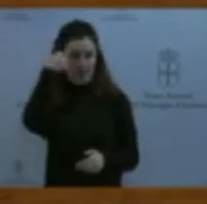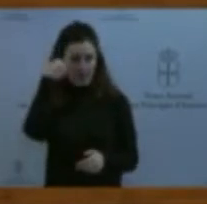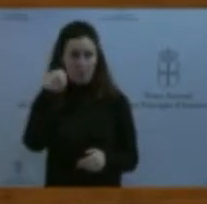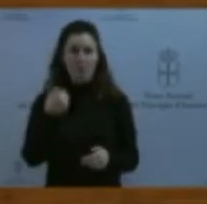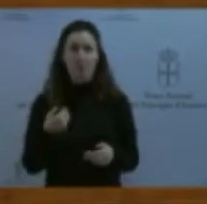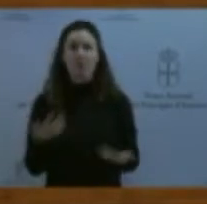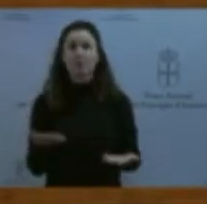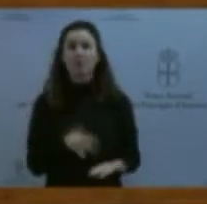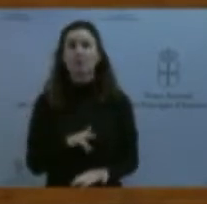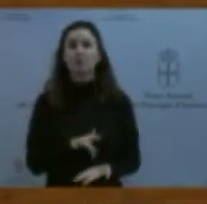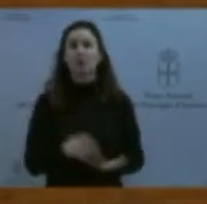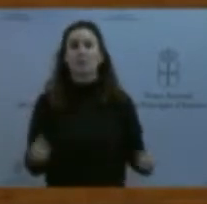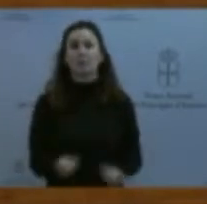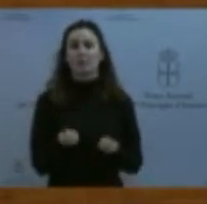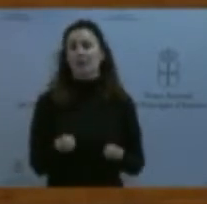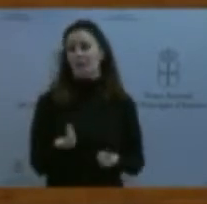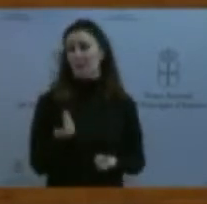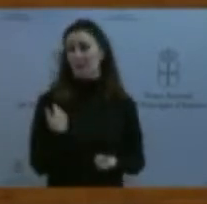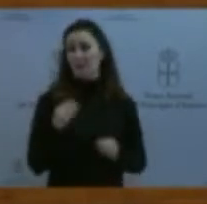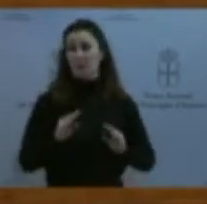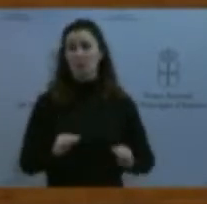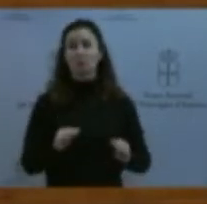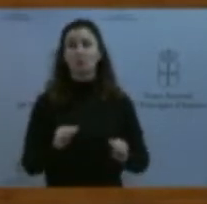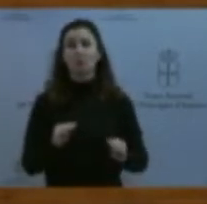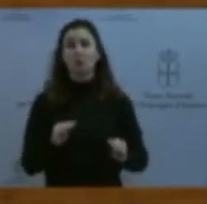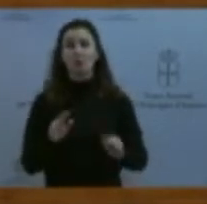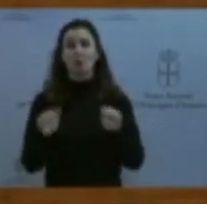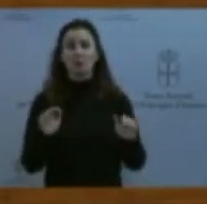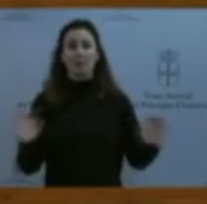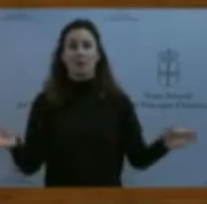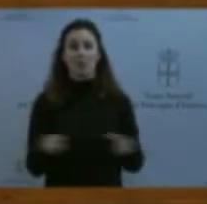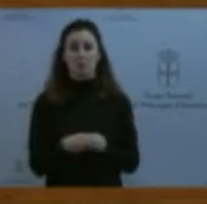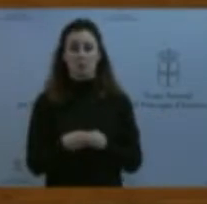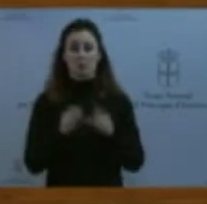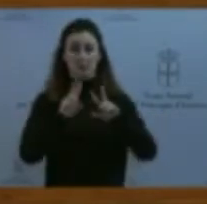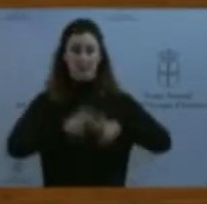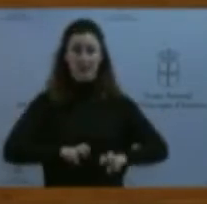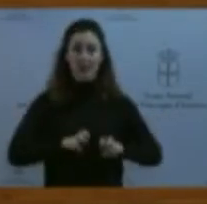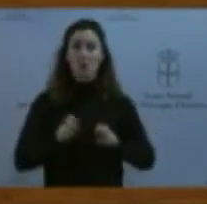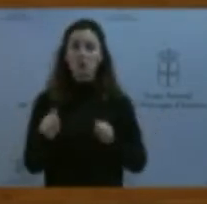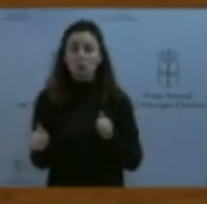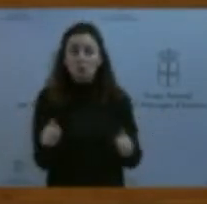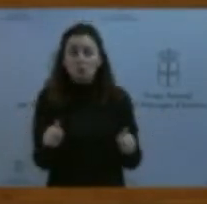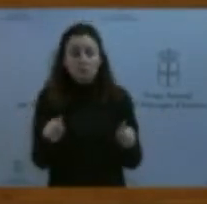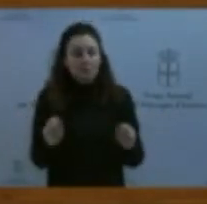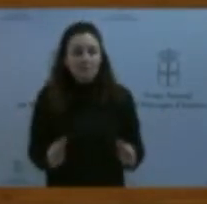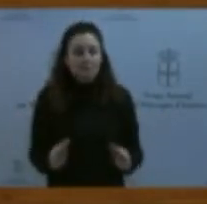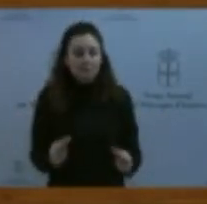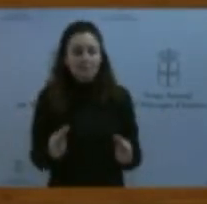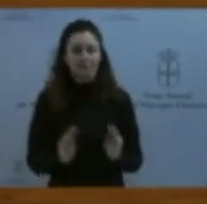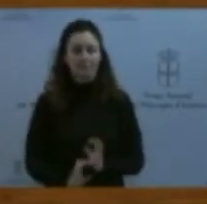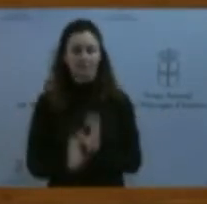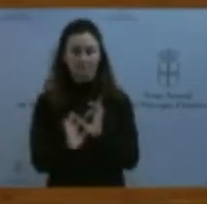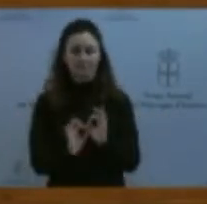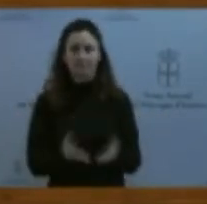sus convocatorias de grupos de investigación, pues bueno, cada uno con unas ciertas especificidades en cuanto a la valoración